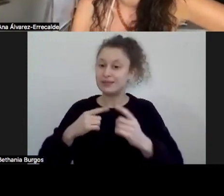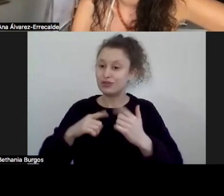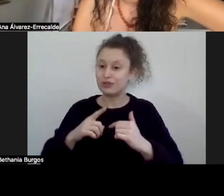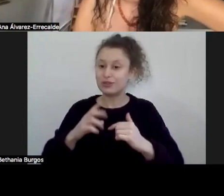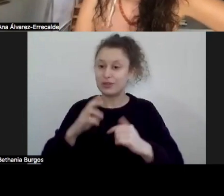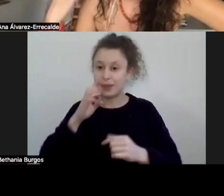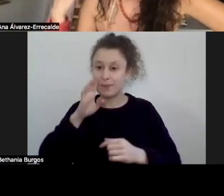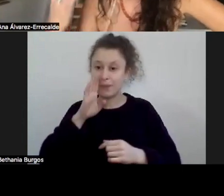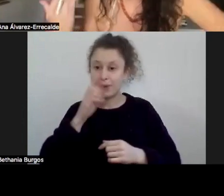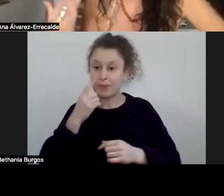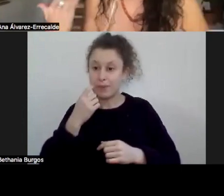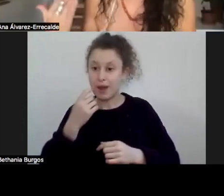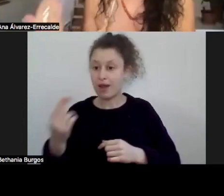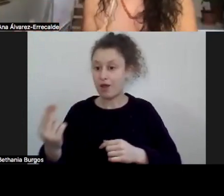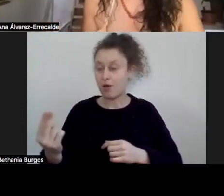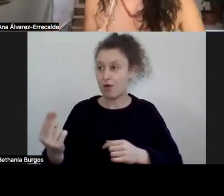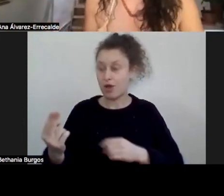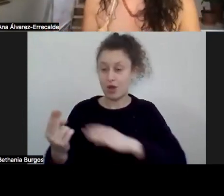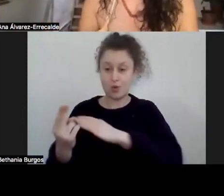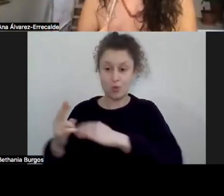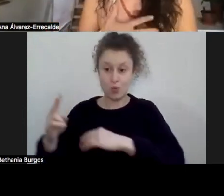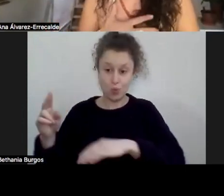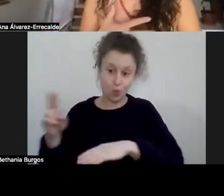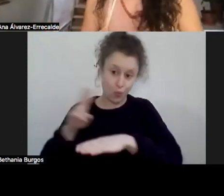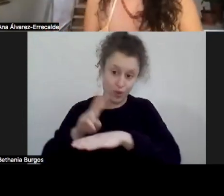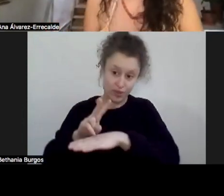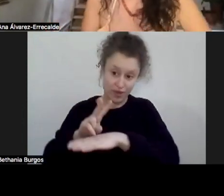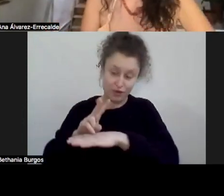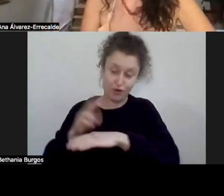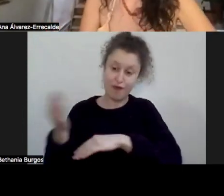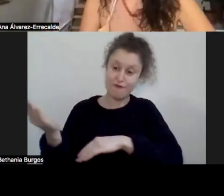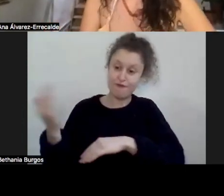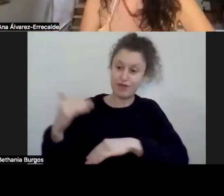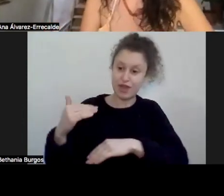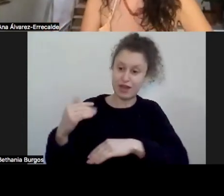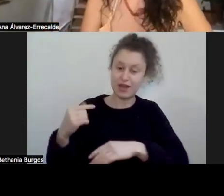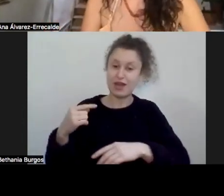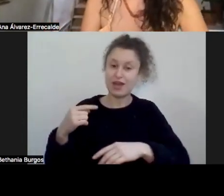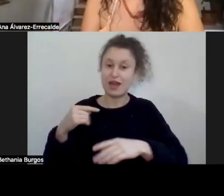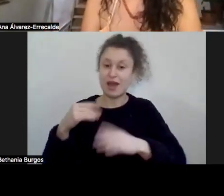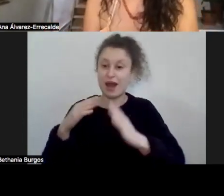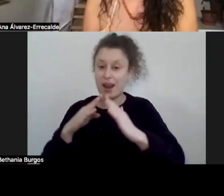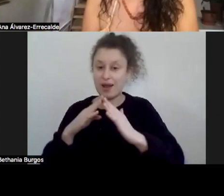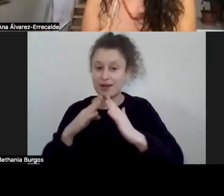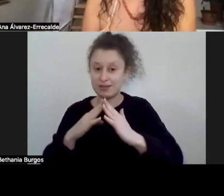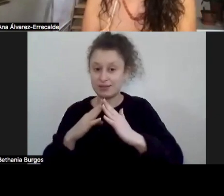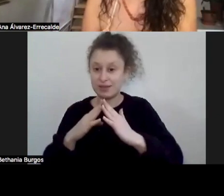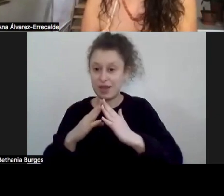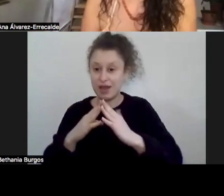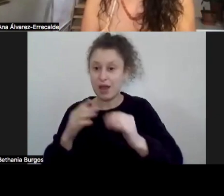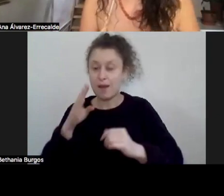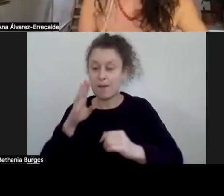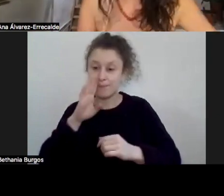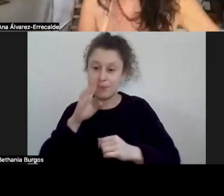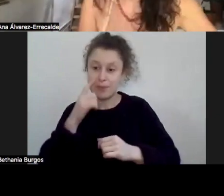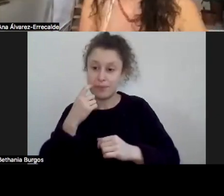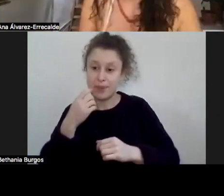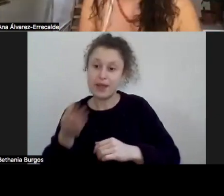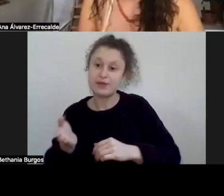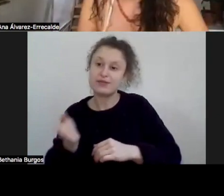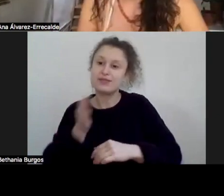eh, con una presencia constante, ¿no? Que el amor está pero también podemos entender la necesidad